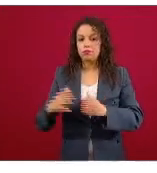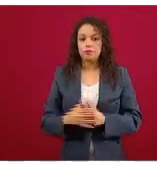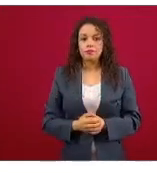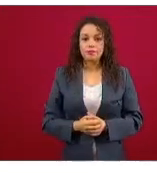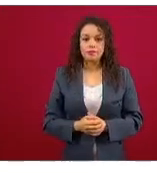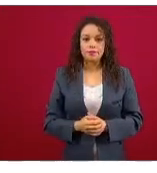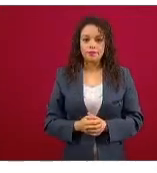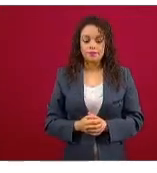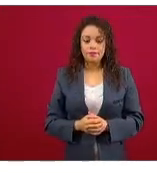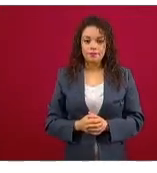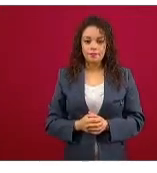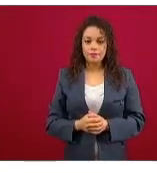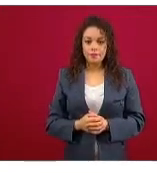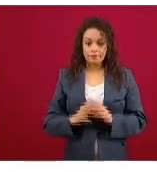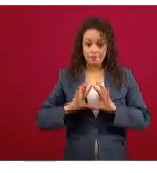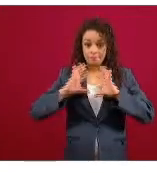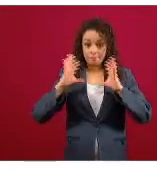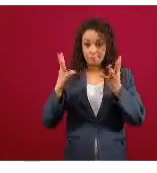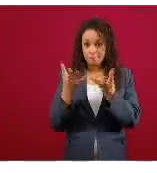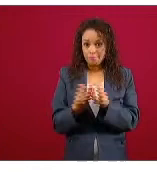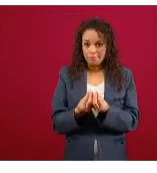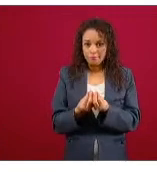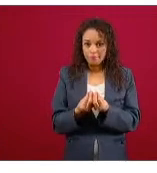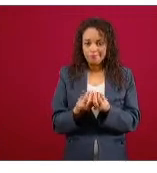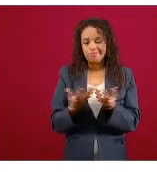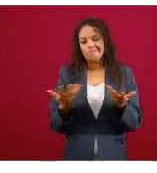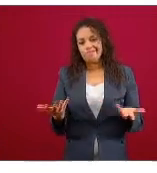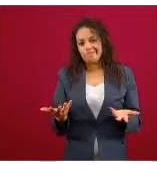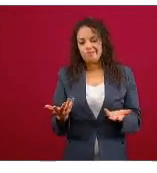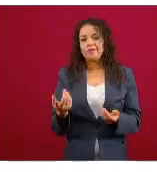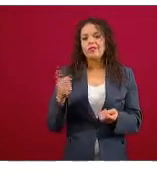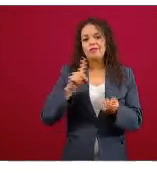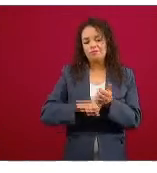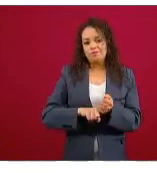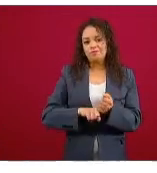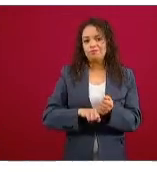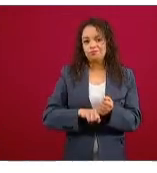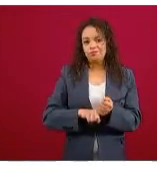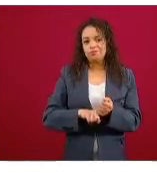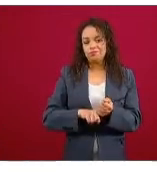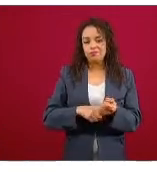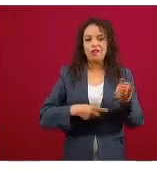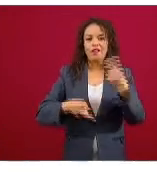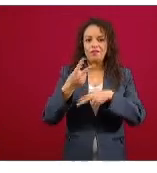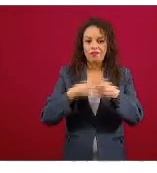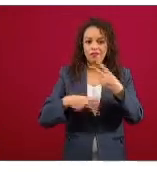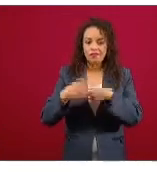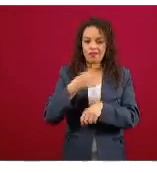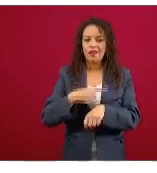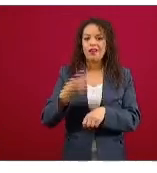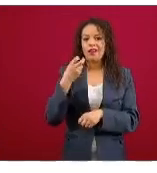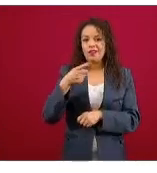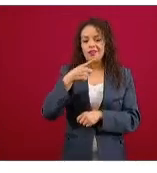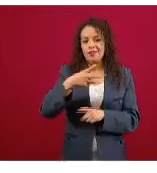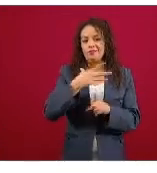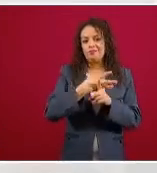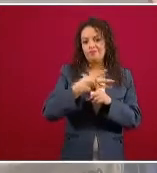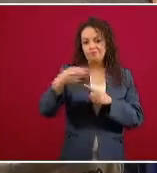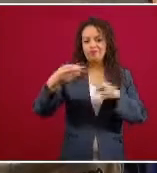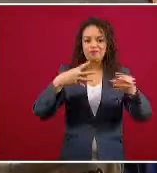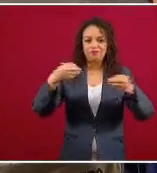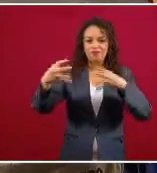Todo esto es por la pandemia que hay, donde aviones dejaron de circular,